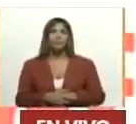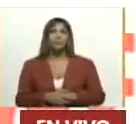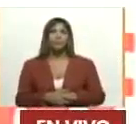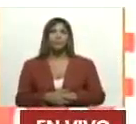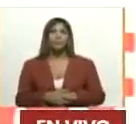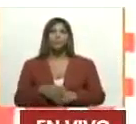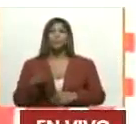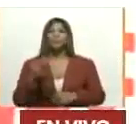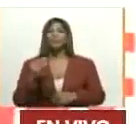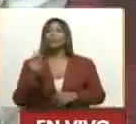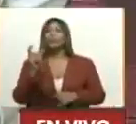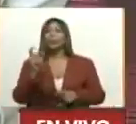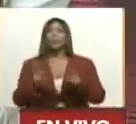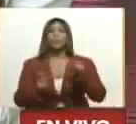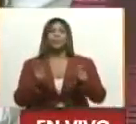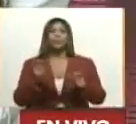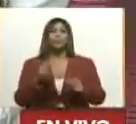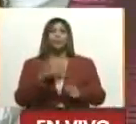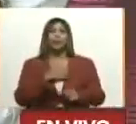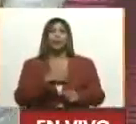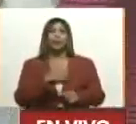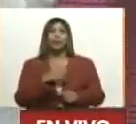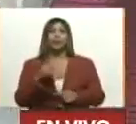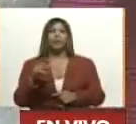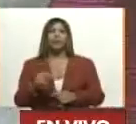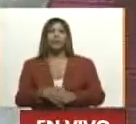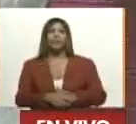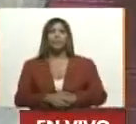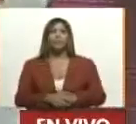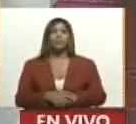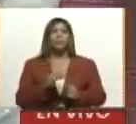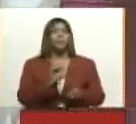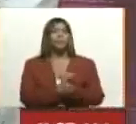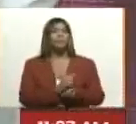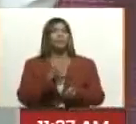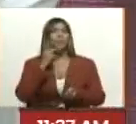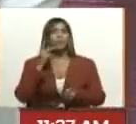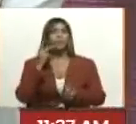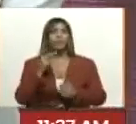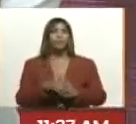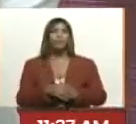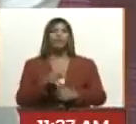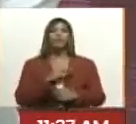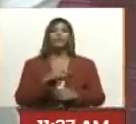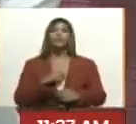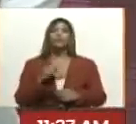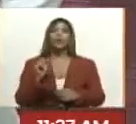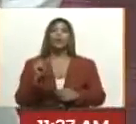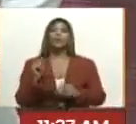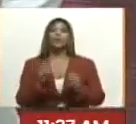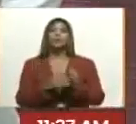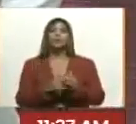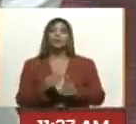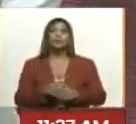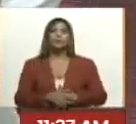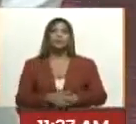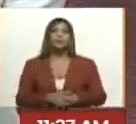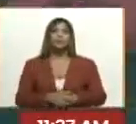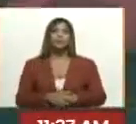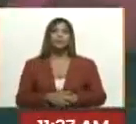Decenas y decenas de argentinos que habían sido presos políticos. Nosotros tuvimos 11.000, yo fui uno de